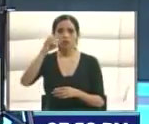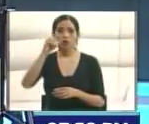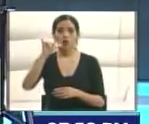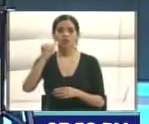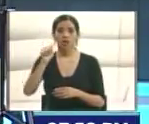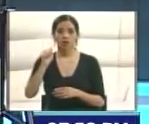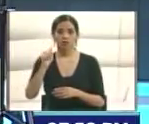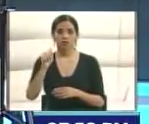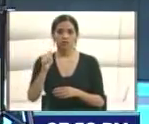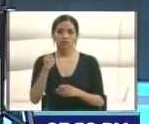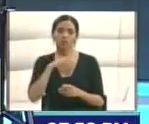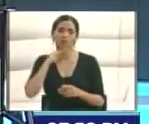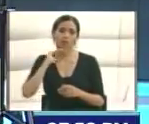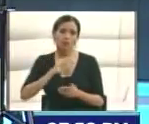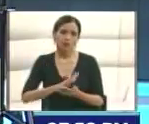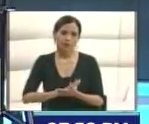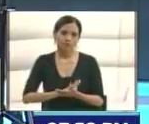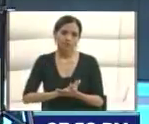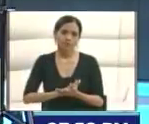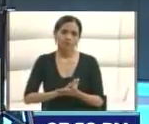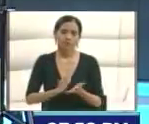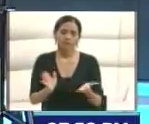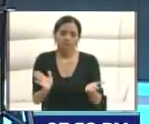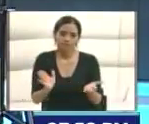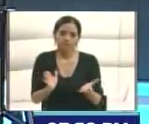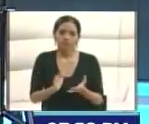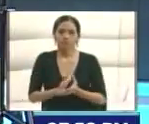quien se nos fue respectivamente